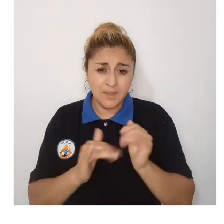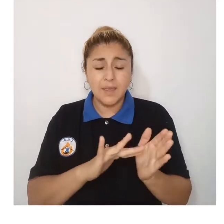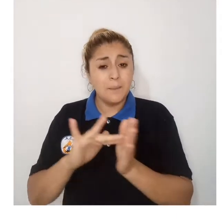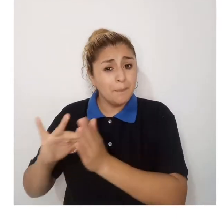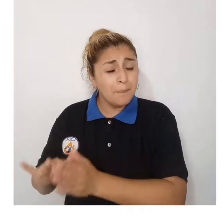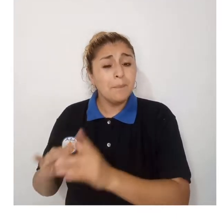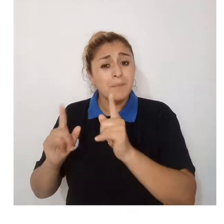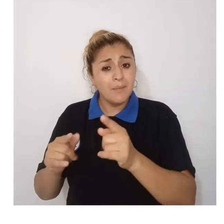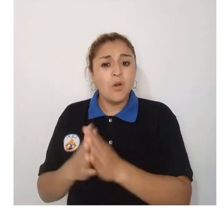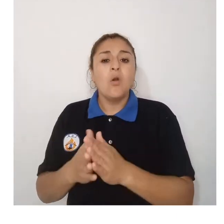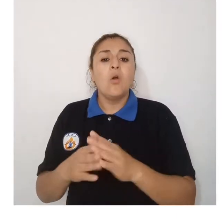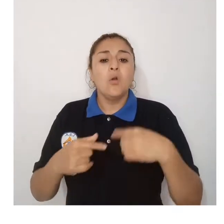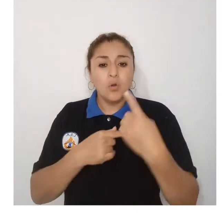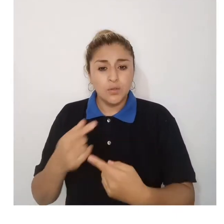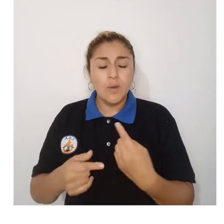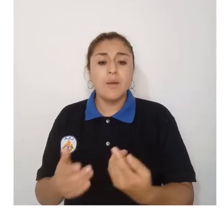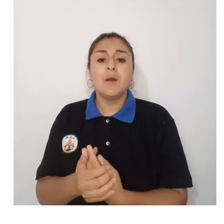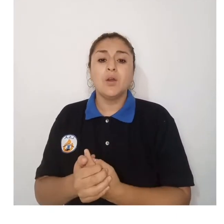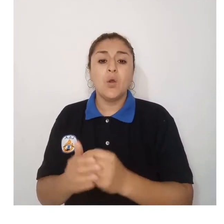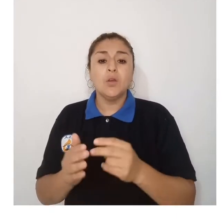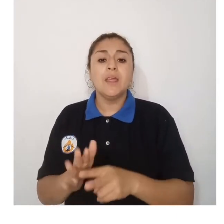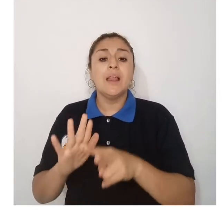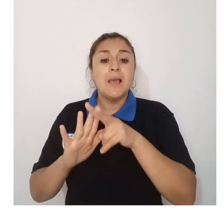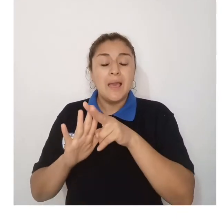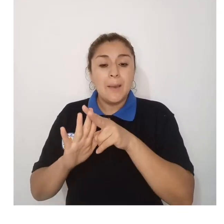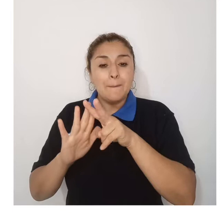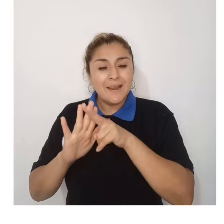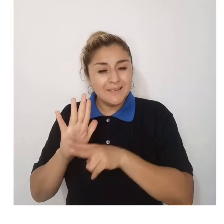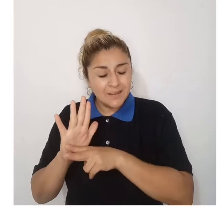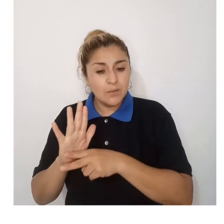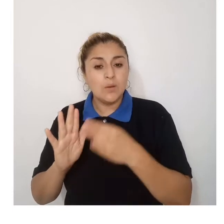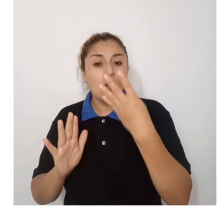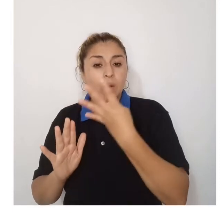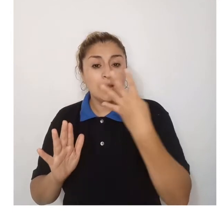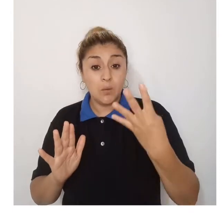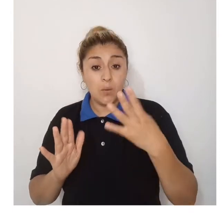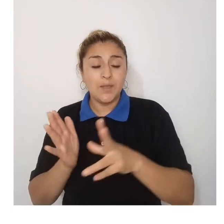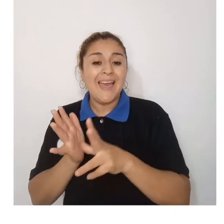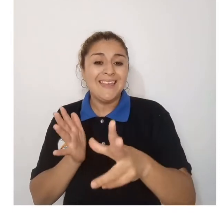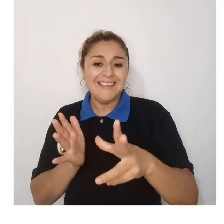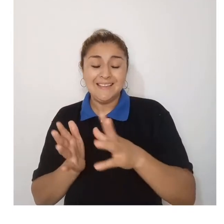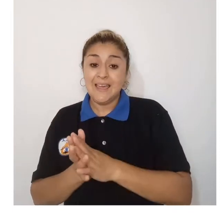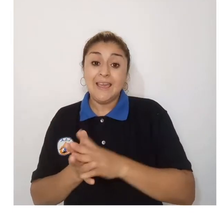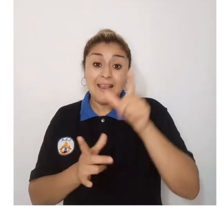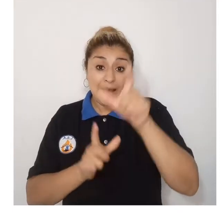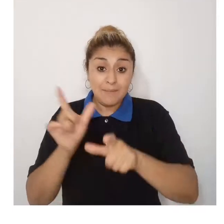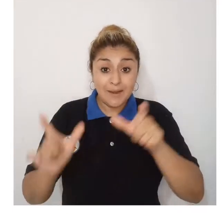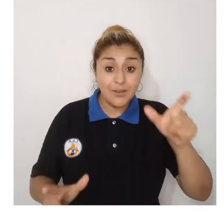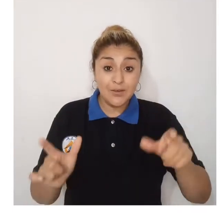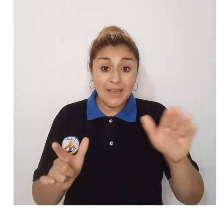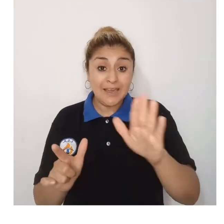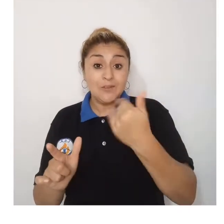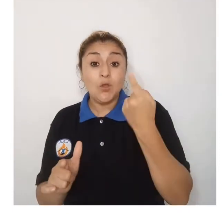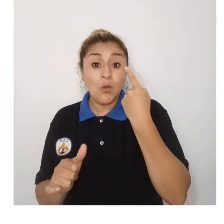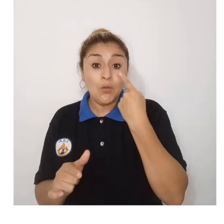44 dice todos los que habían creído tan juntos